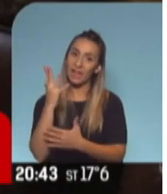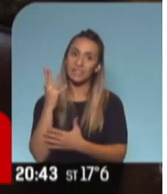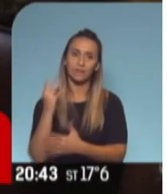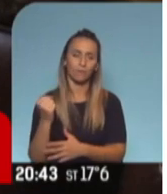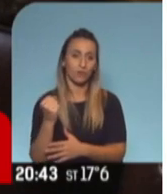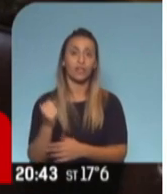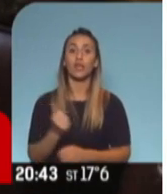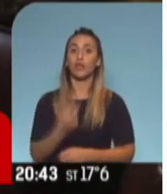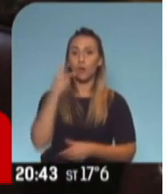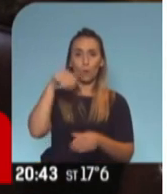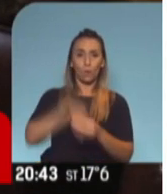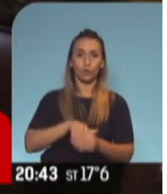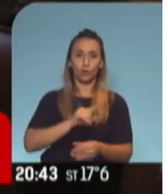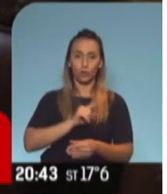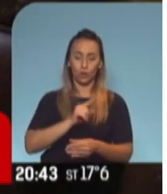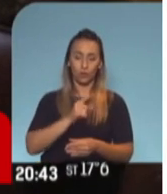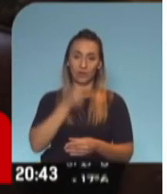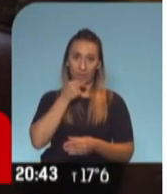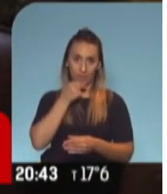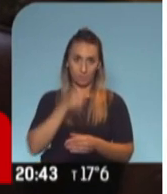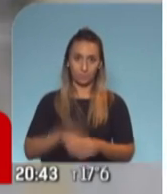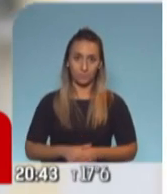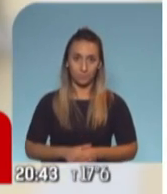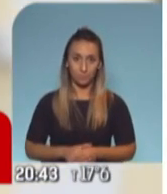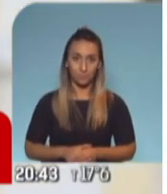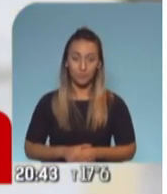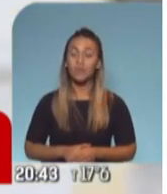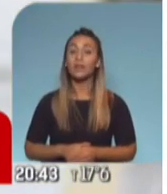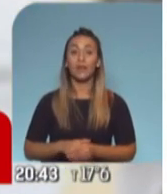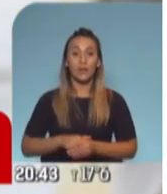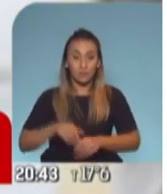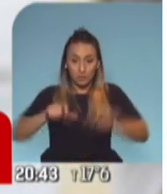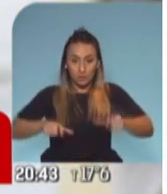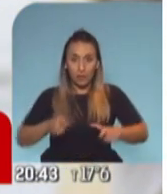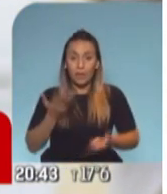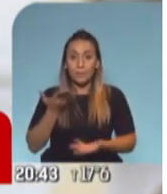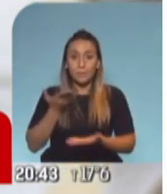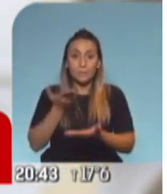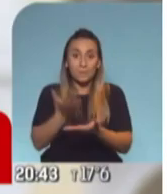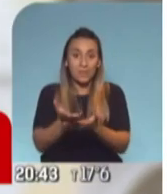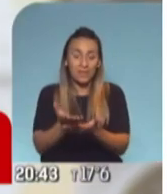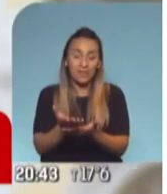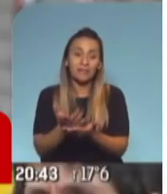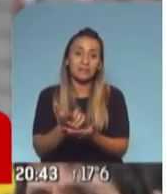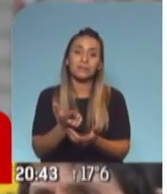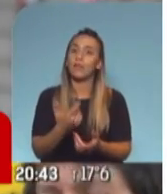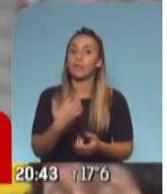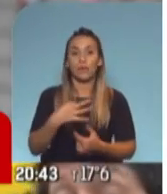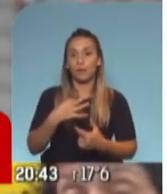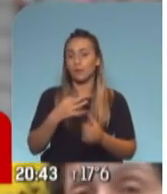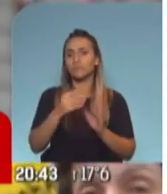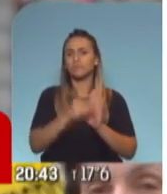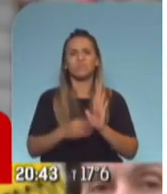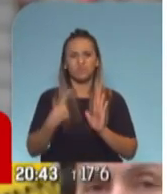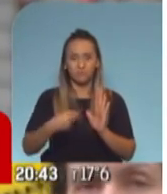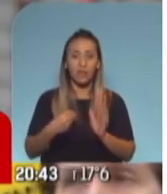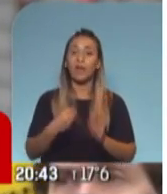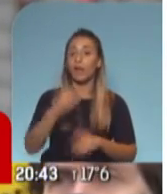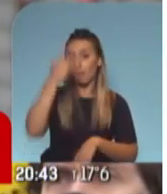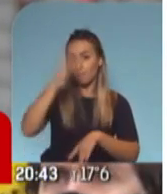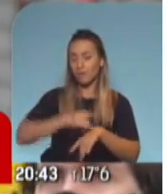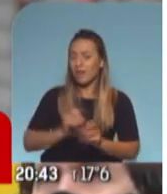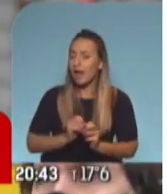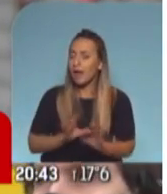2 abstenciones. Los solicitantes de este derecho deberán sufrir una enfermedad grave e incurable o